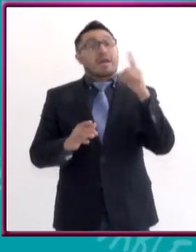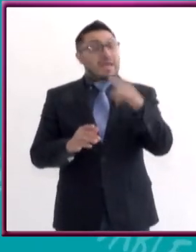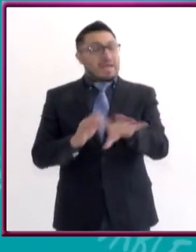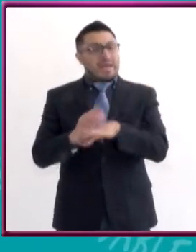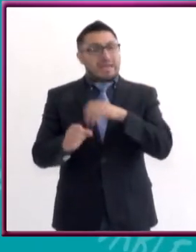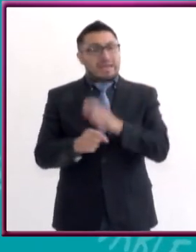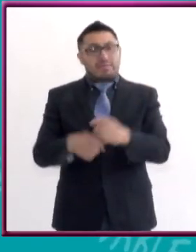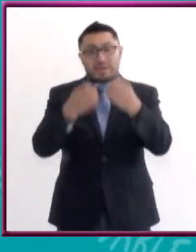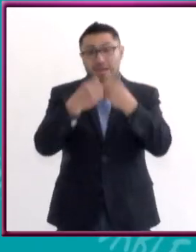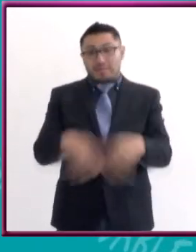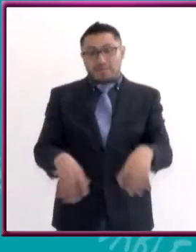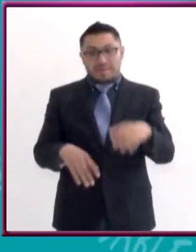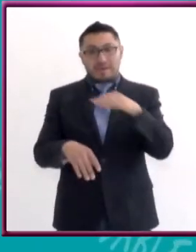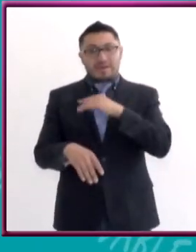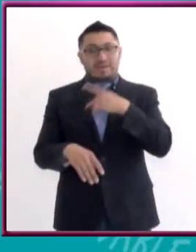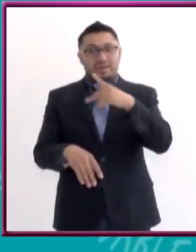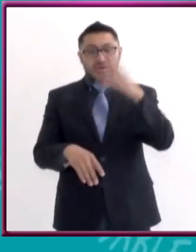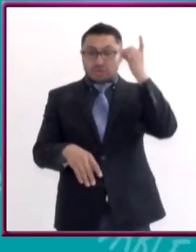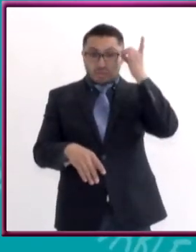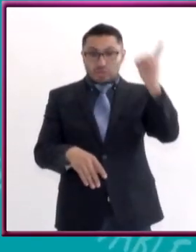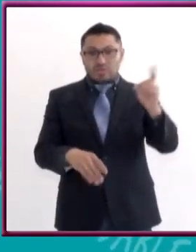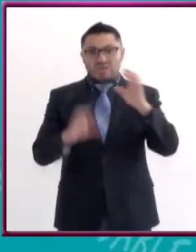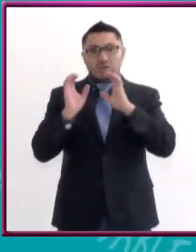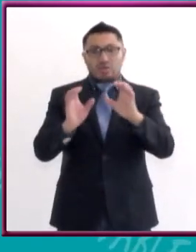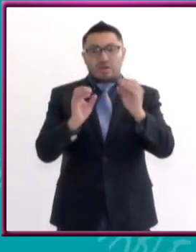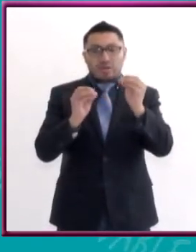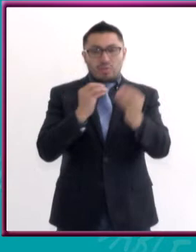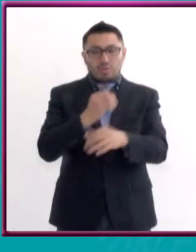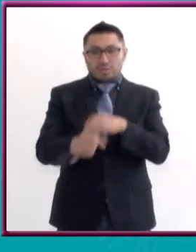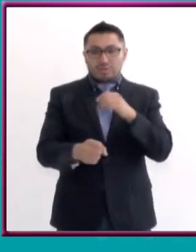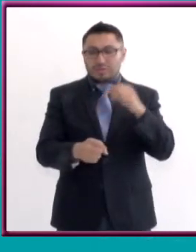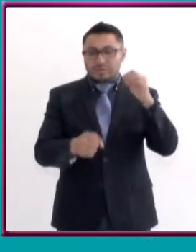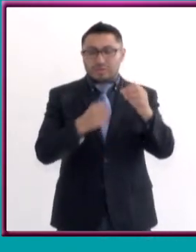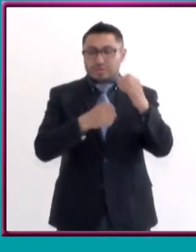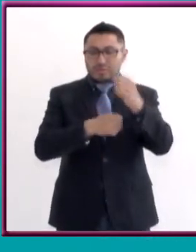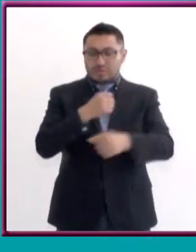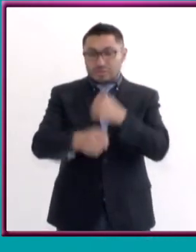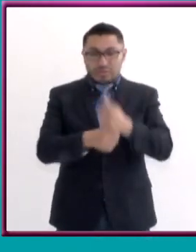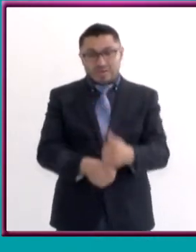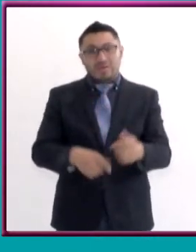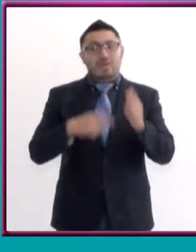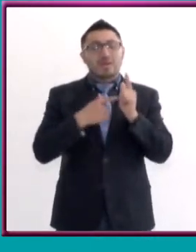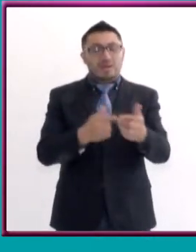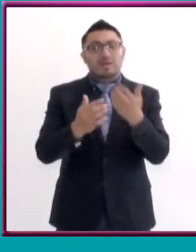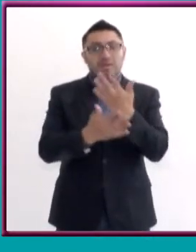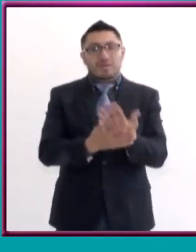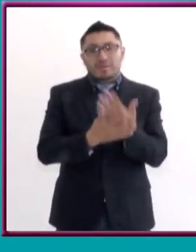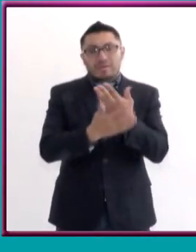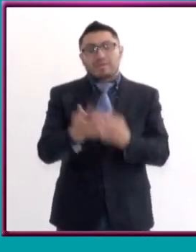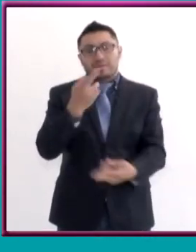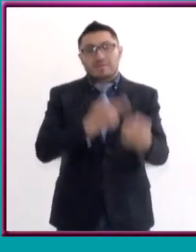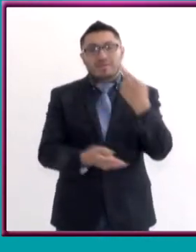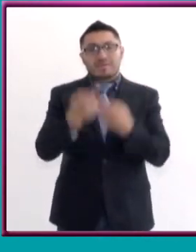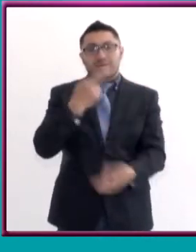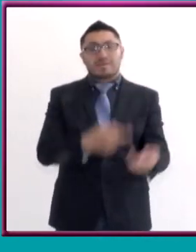pierde a su dueño que lo cuidó por muchos años y lo siguió esperando a que